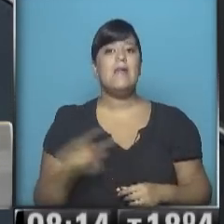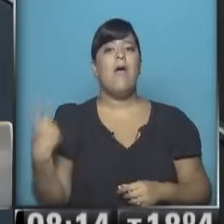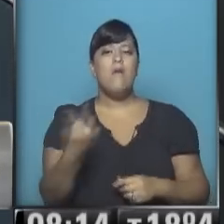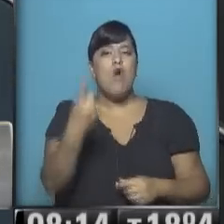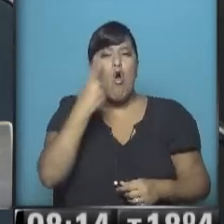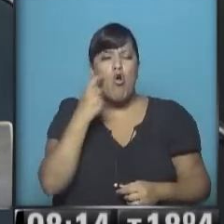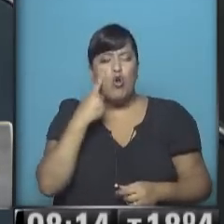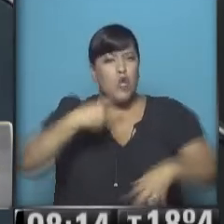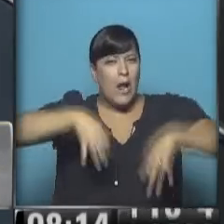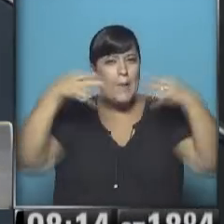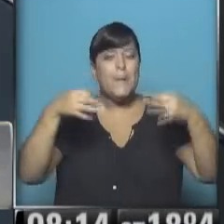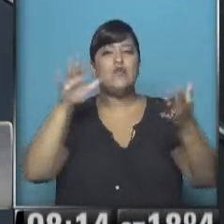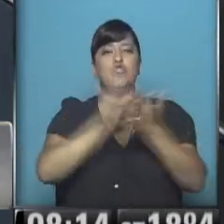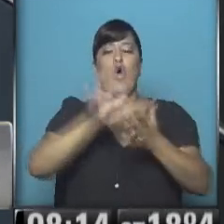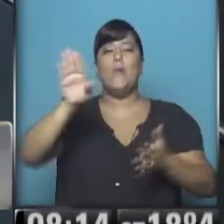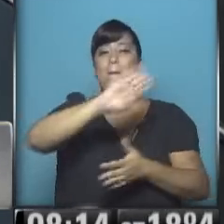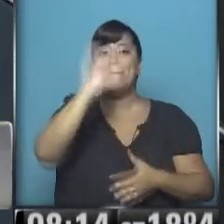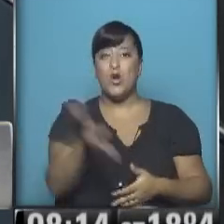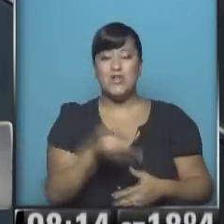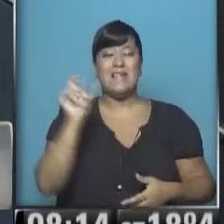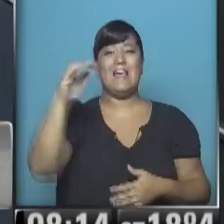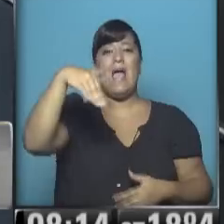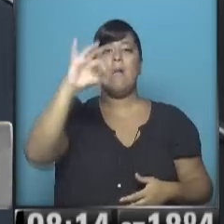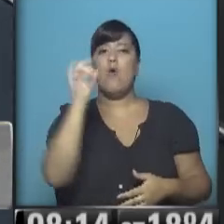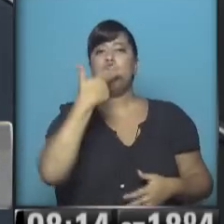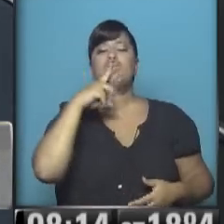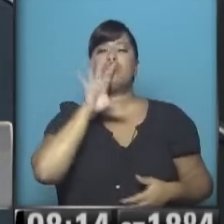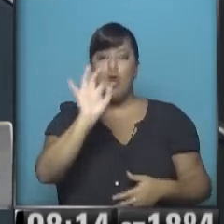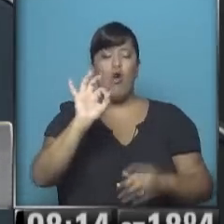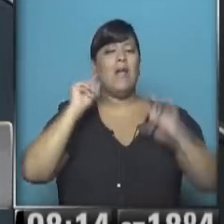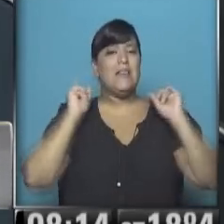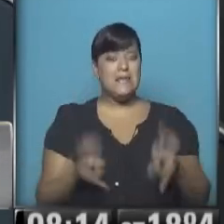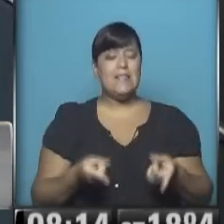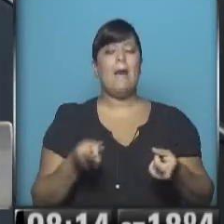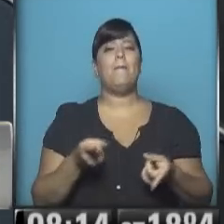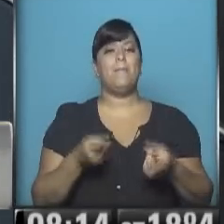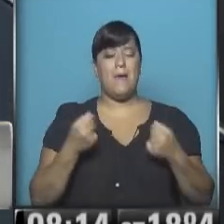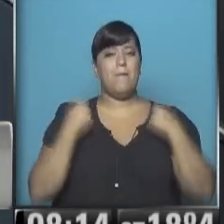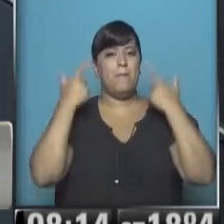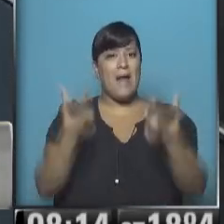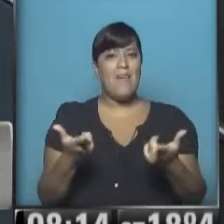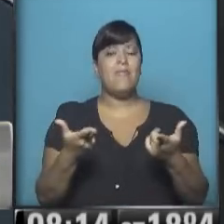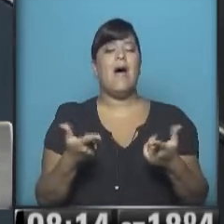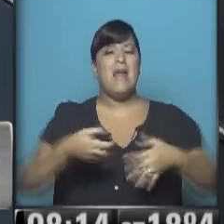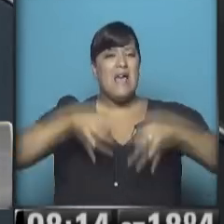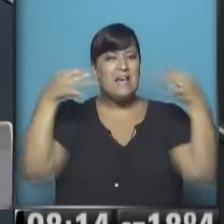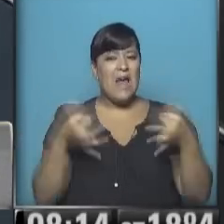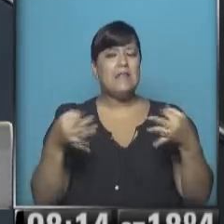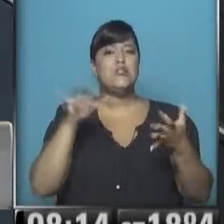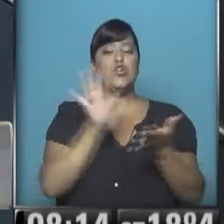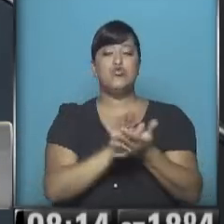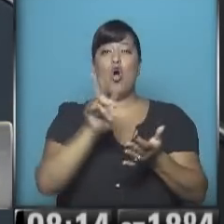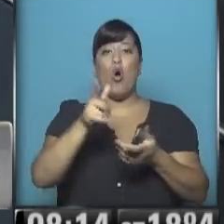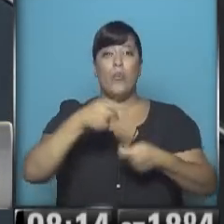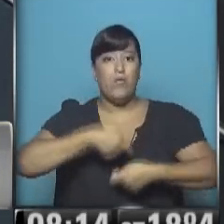adecuadamente el el porcentaje destinado a mosto y los incentivos necesarios para propiciar y garantizar un volumen total de